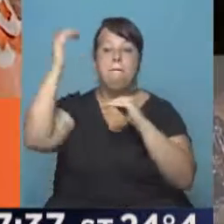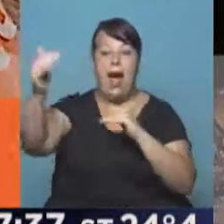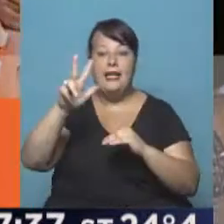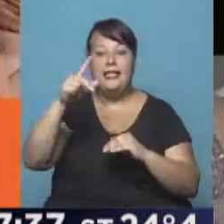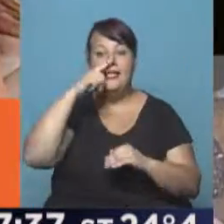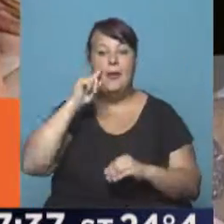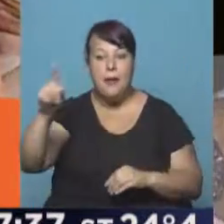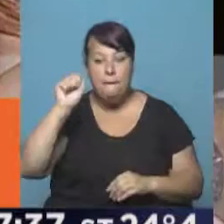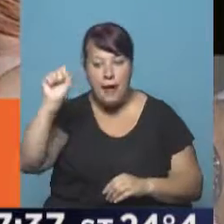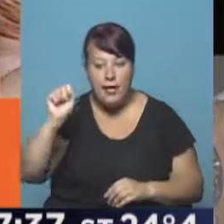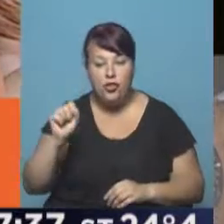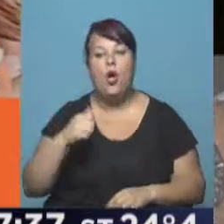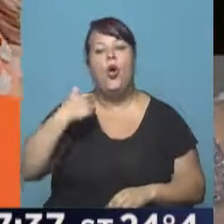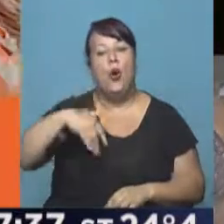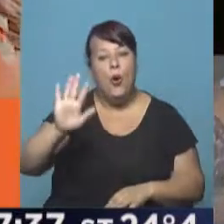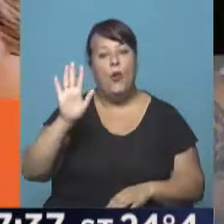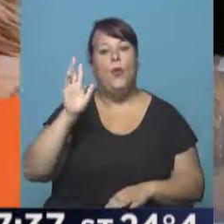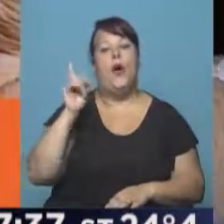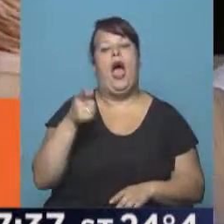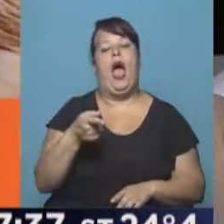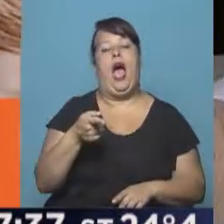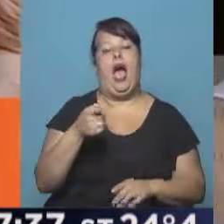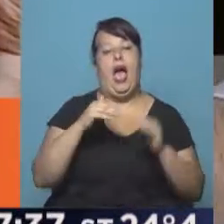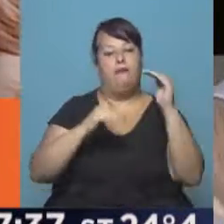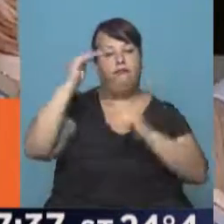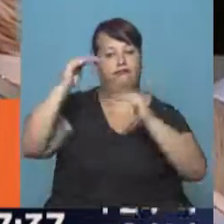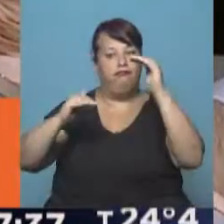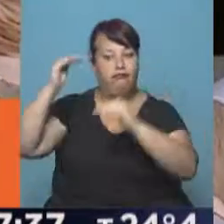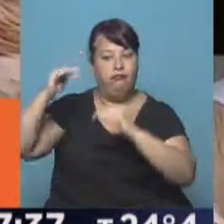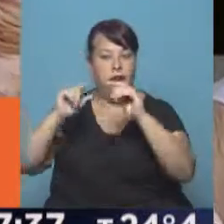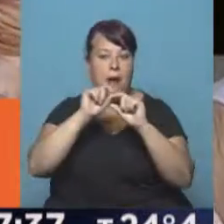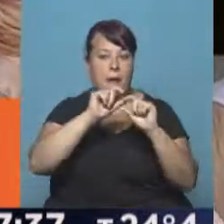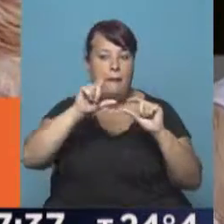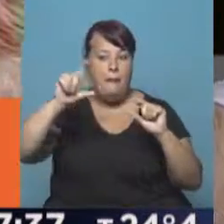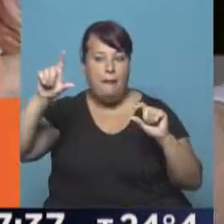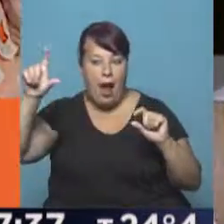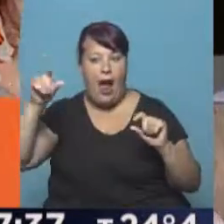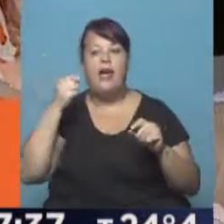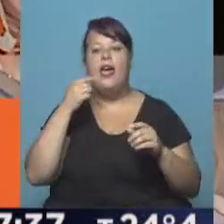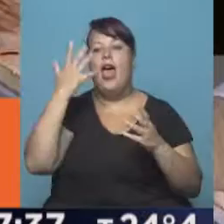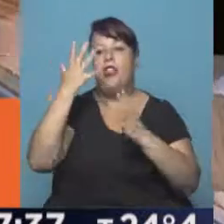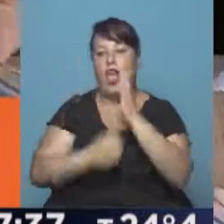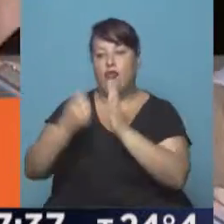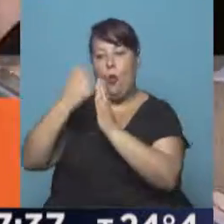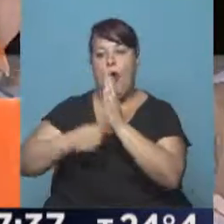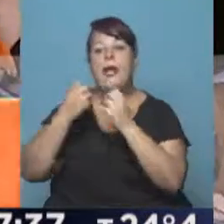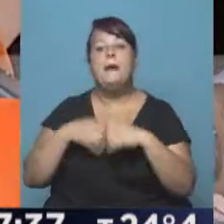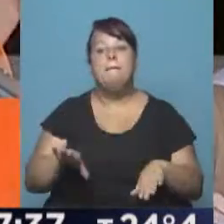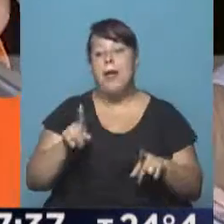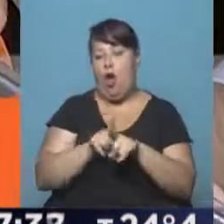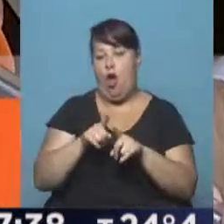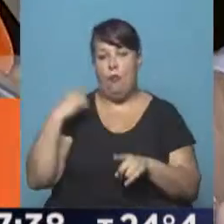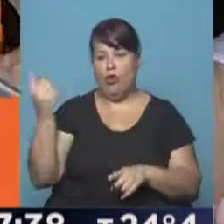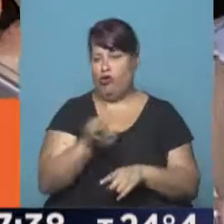37 mil pesos van a tener una escala creciente de descuento que va a empezar, por supuesto, como el de